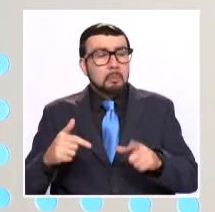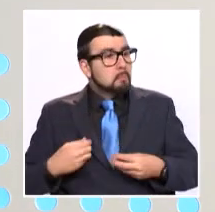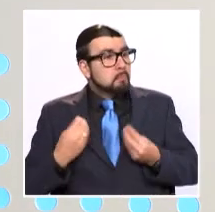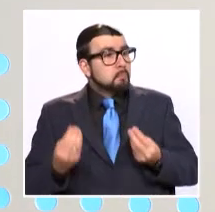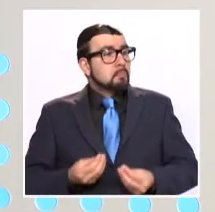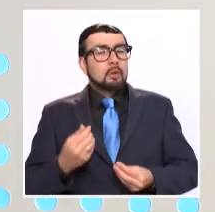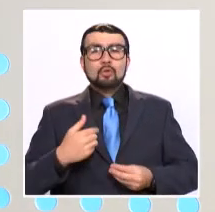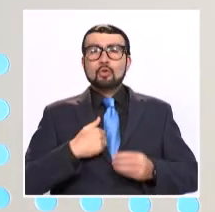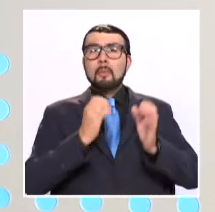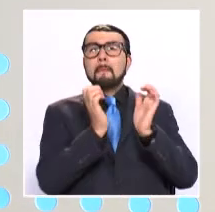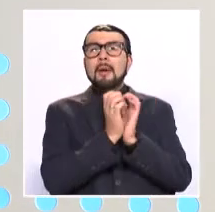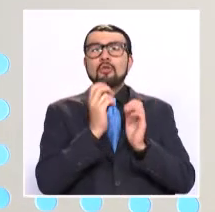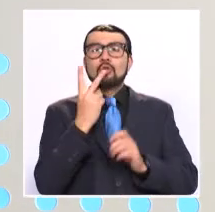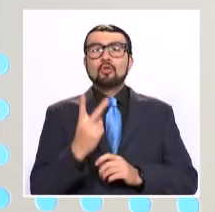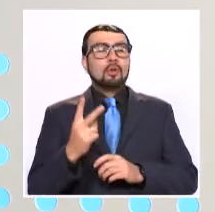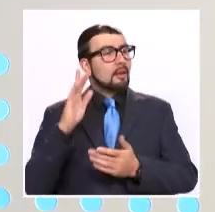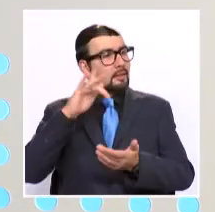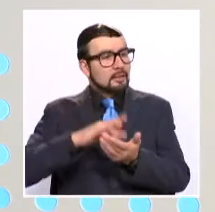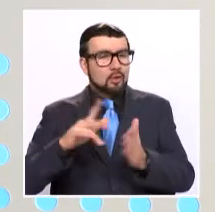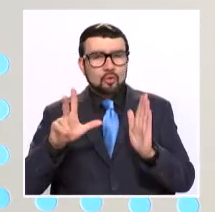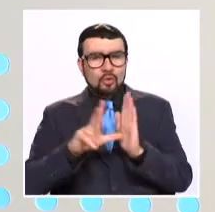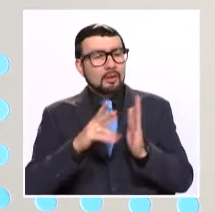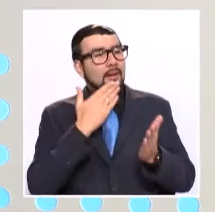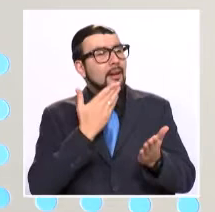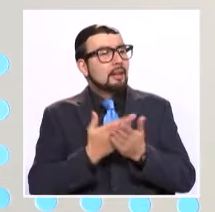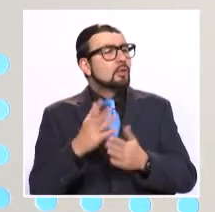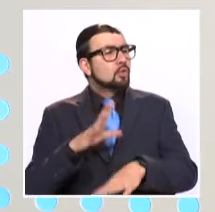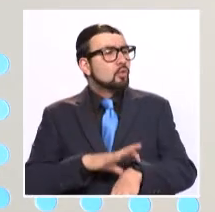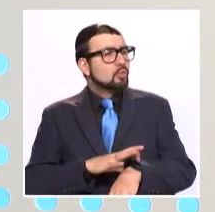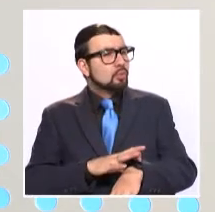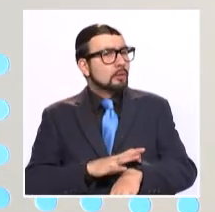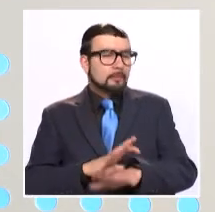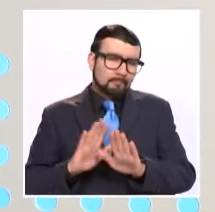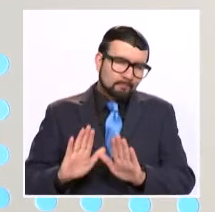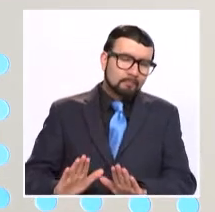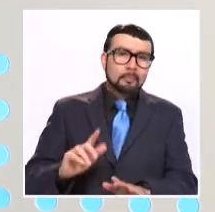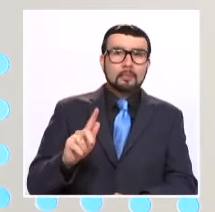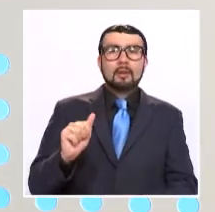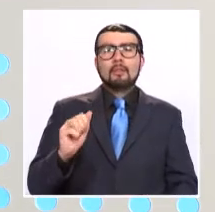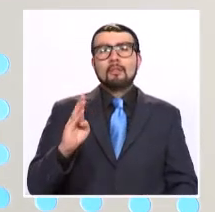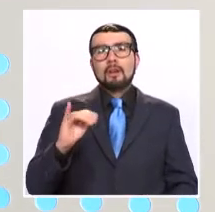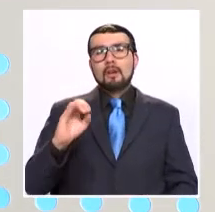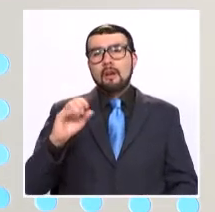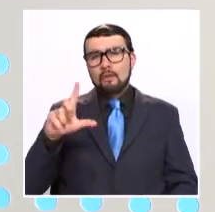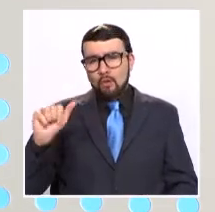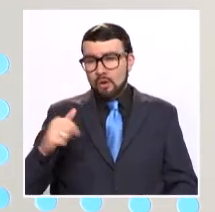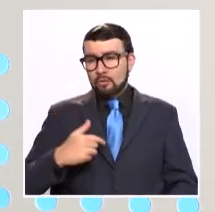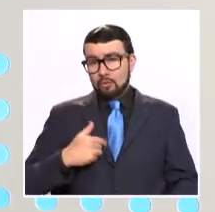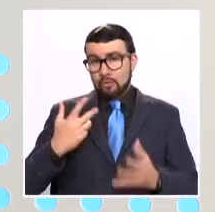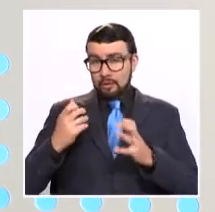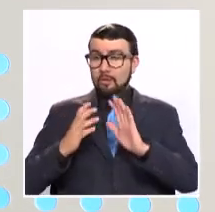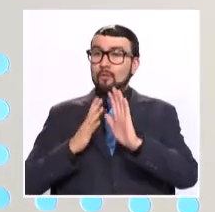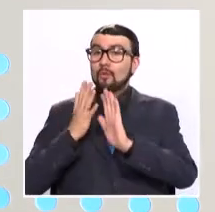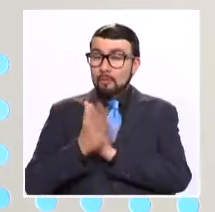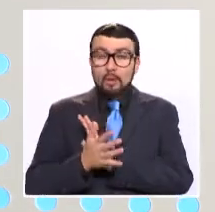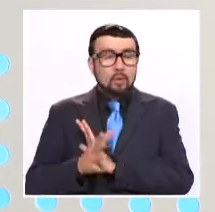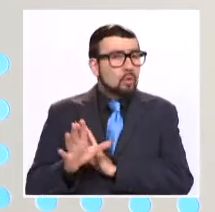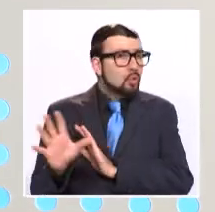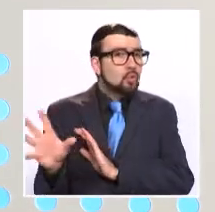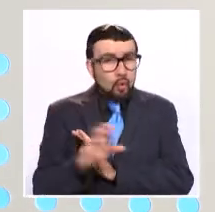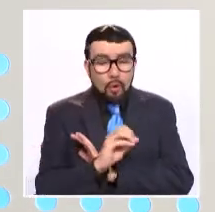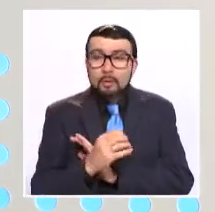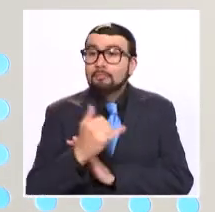de este año en el hotel, gracias doctor. A doña Fabiola Gómez Rodríguez yo quiero decirle a todas las personas que han podido hacerse en